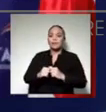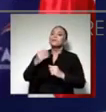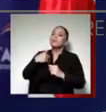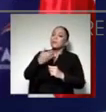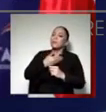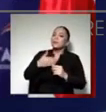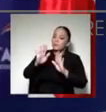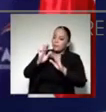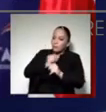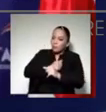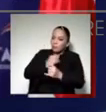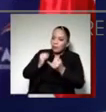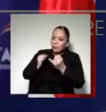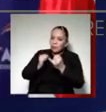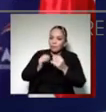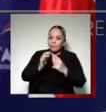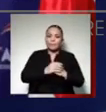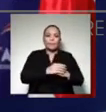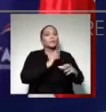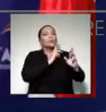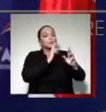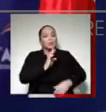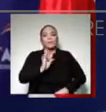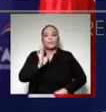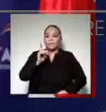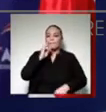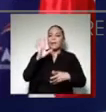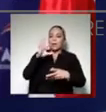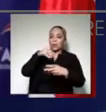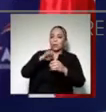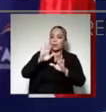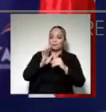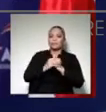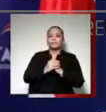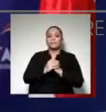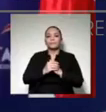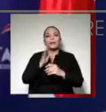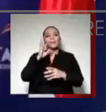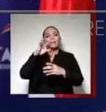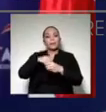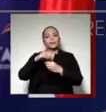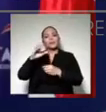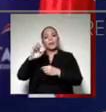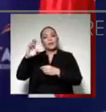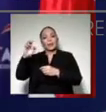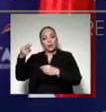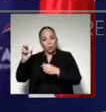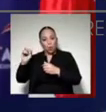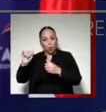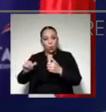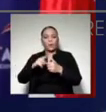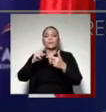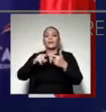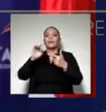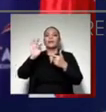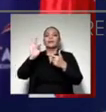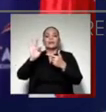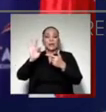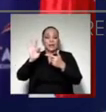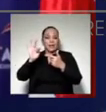la pregunta para poder incluir, para poder incluir a los señores de Cere Hoy, de Teletica y los que ustedes han estado